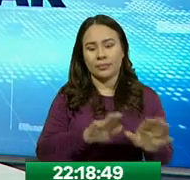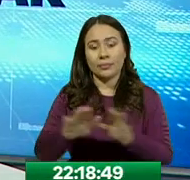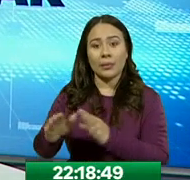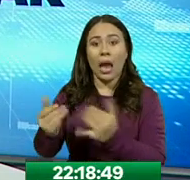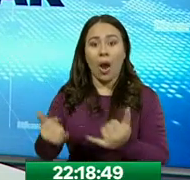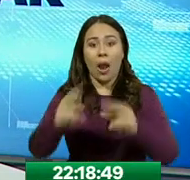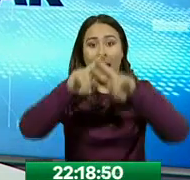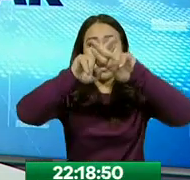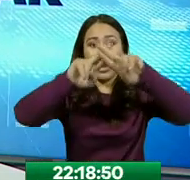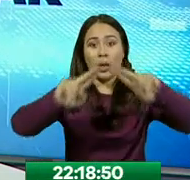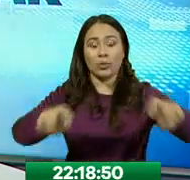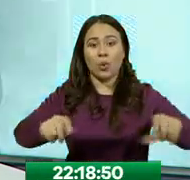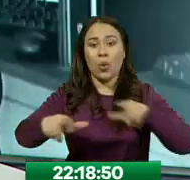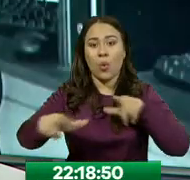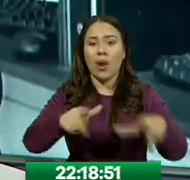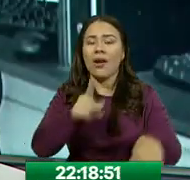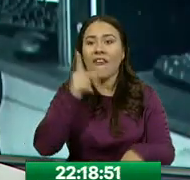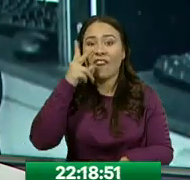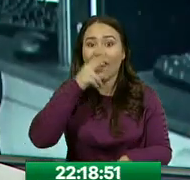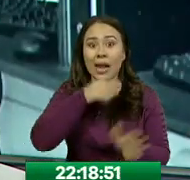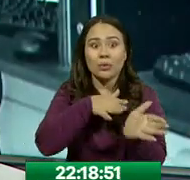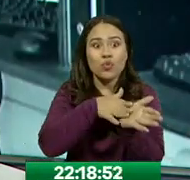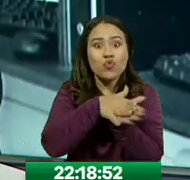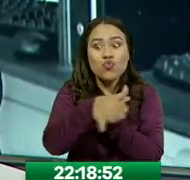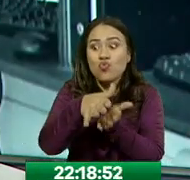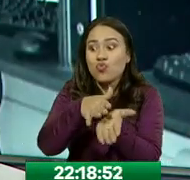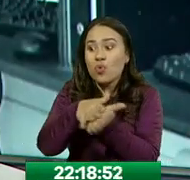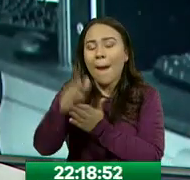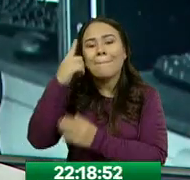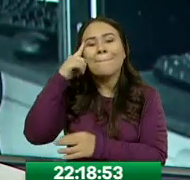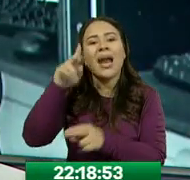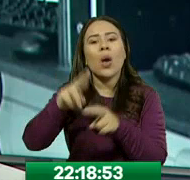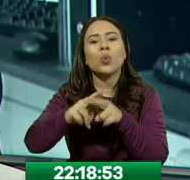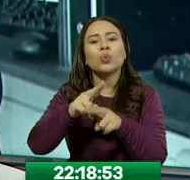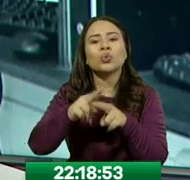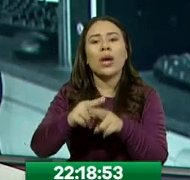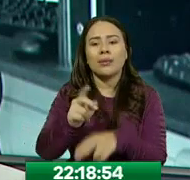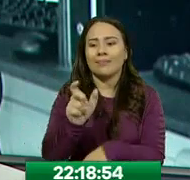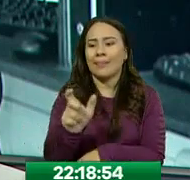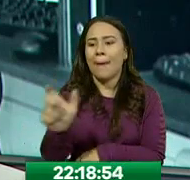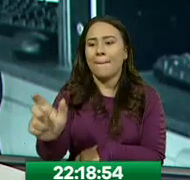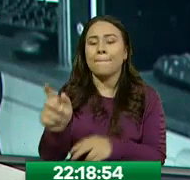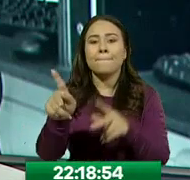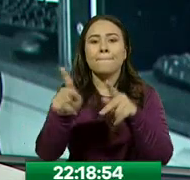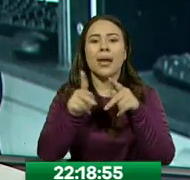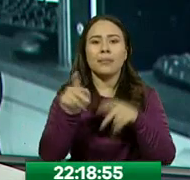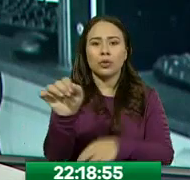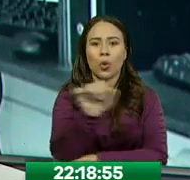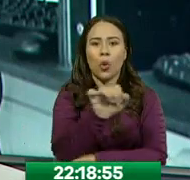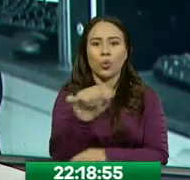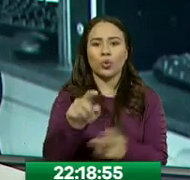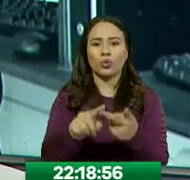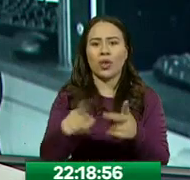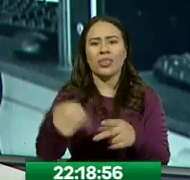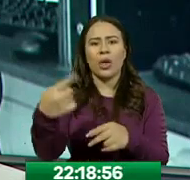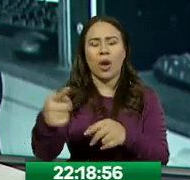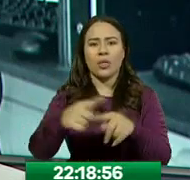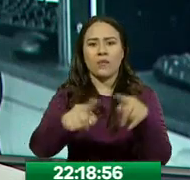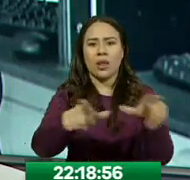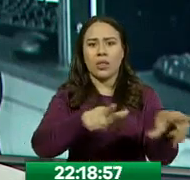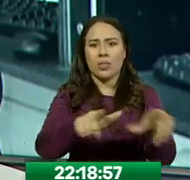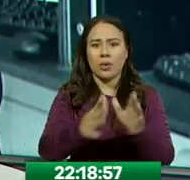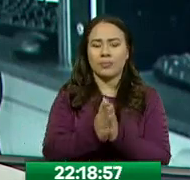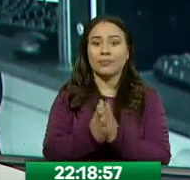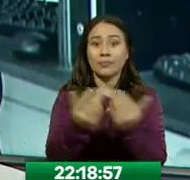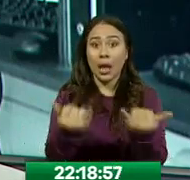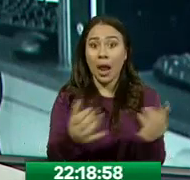Clausuran locales donde se falsificaban documentos para ser utilizados en trámites de permisos de conducción y otros. La acción se llevó a